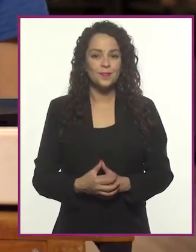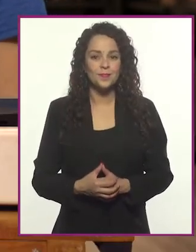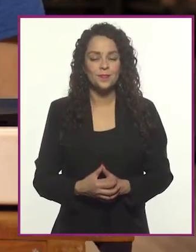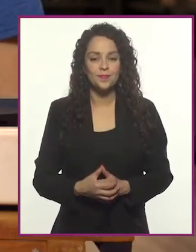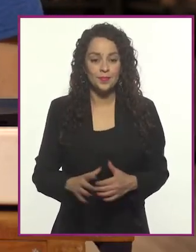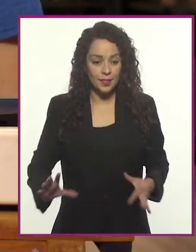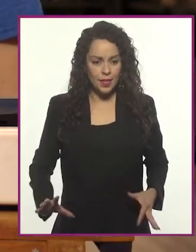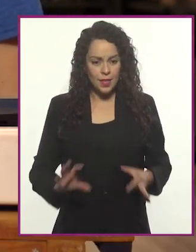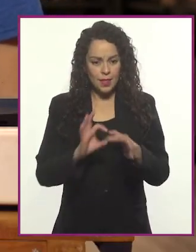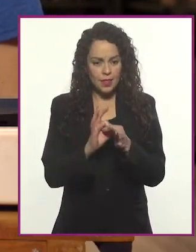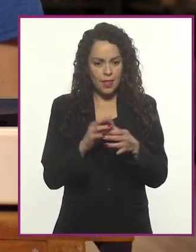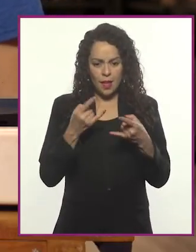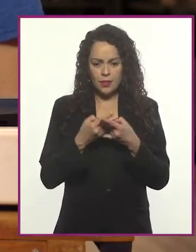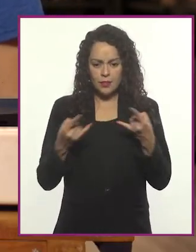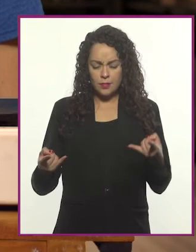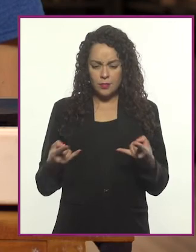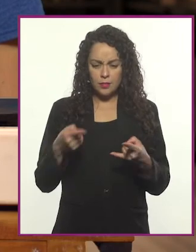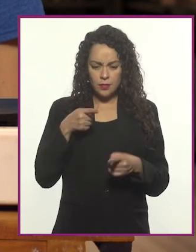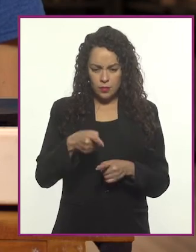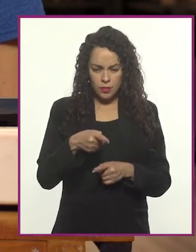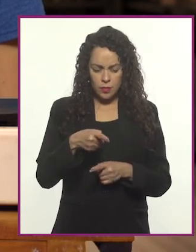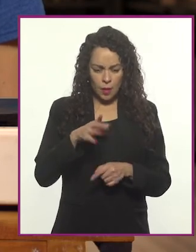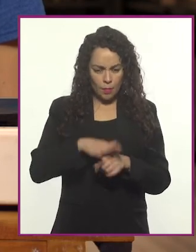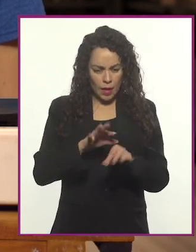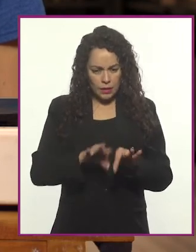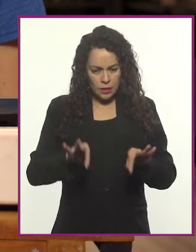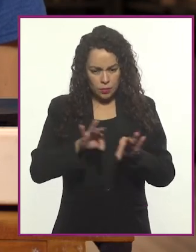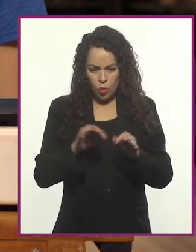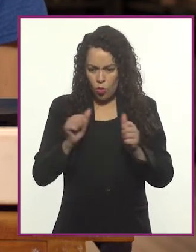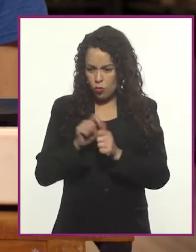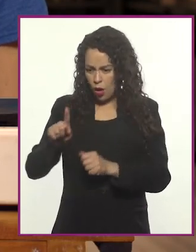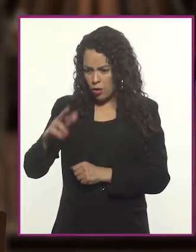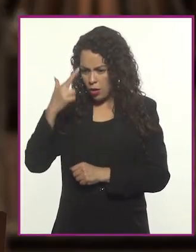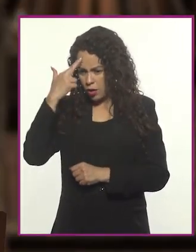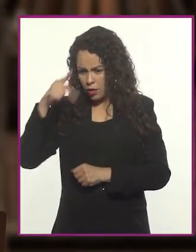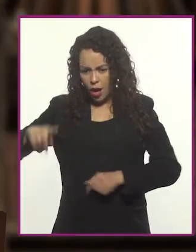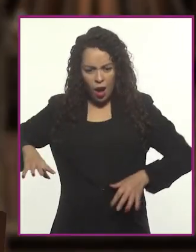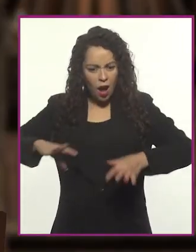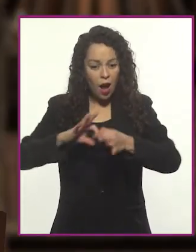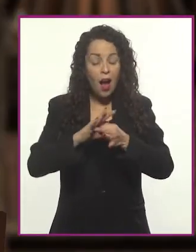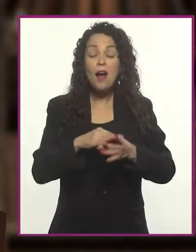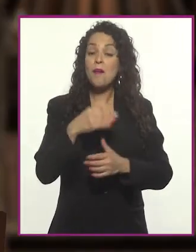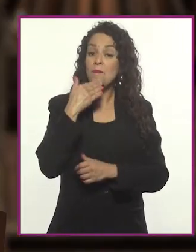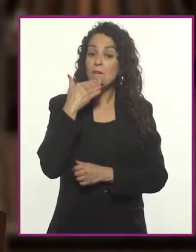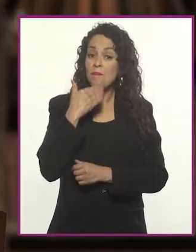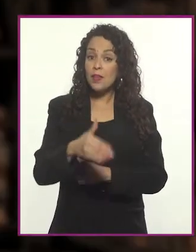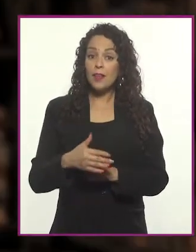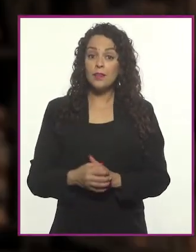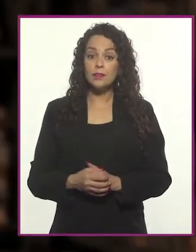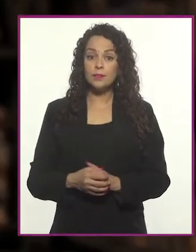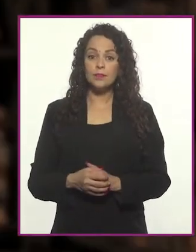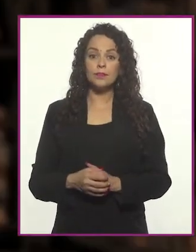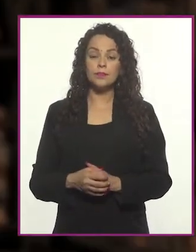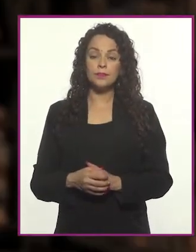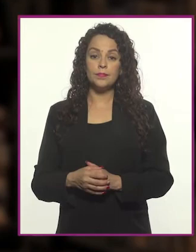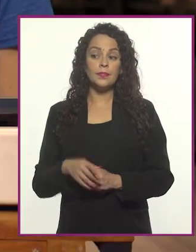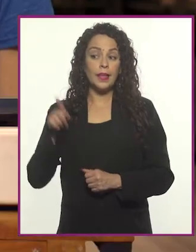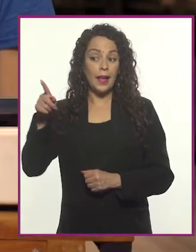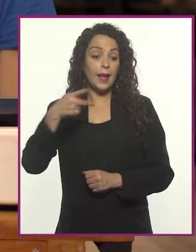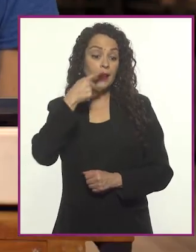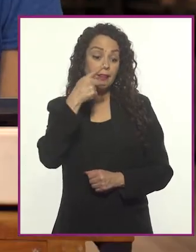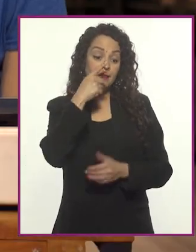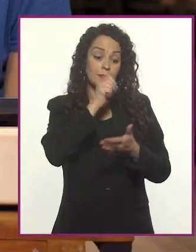Y relacionaste la anécdota central con la acción que detona el recuerdo. El narrador... La narradora...